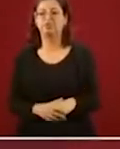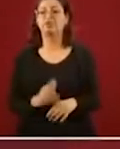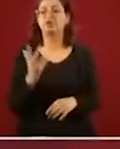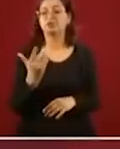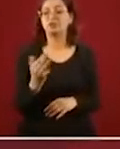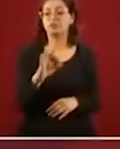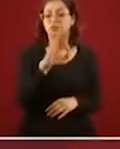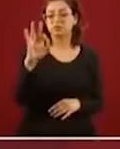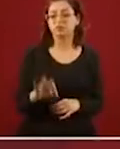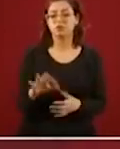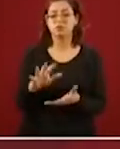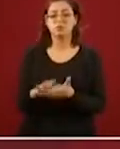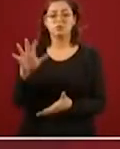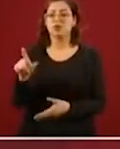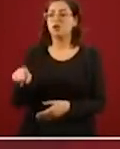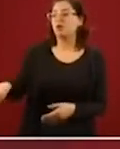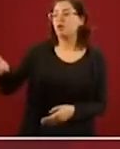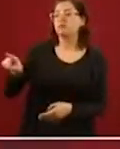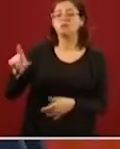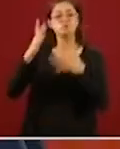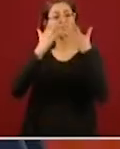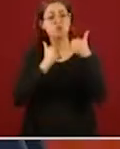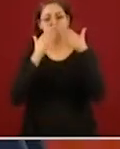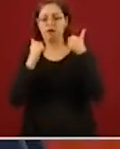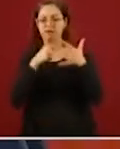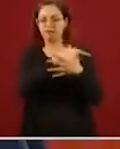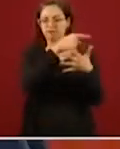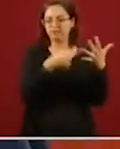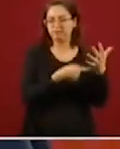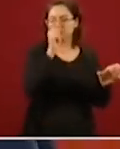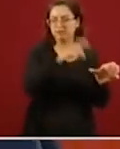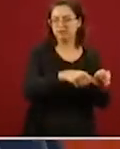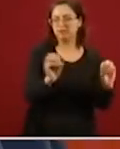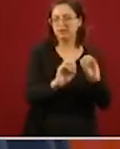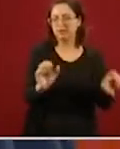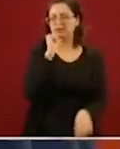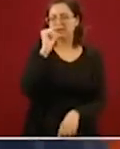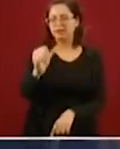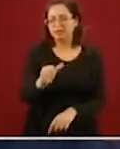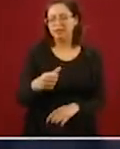55% de los mexicanos no tiene seguridad social. Entonces,